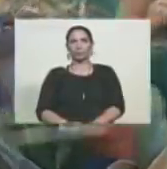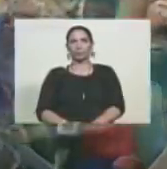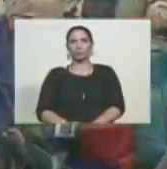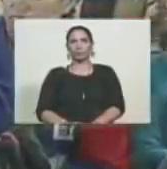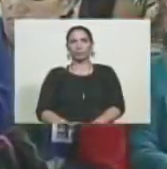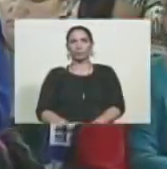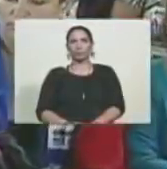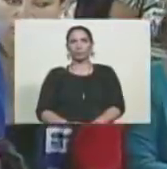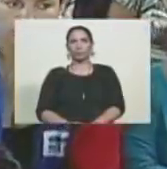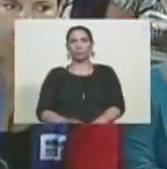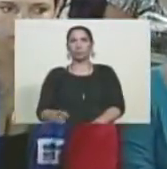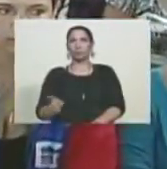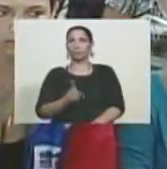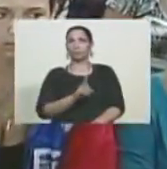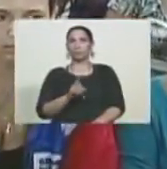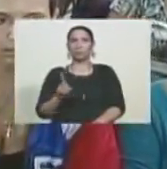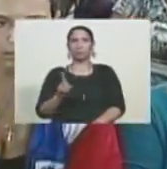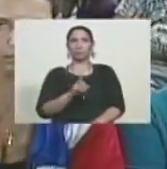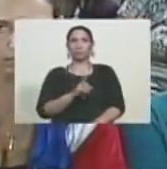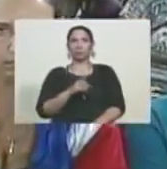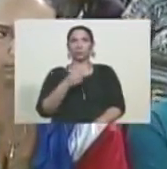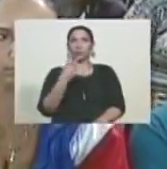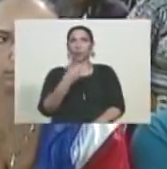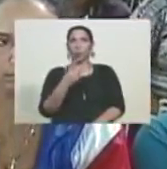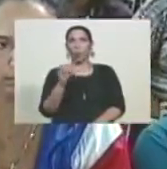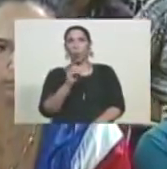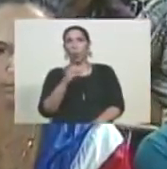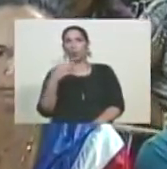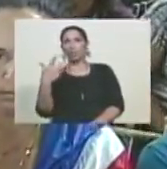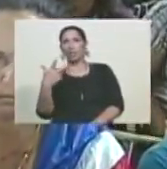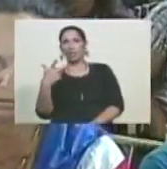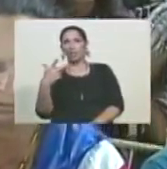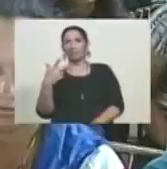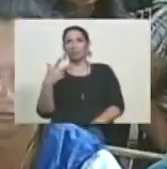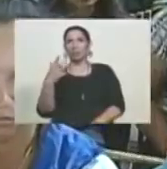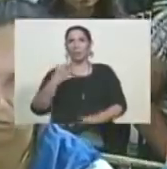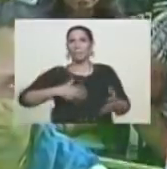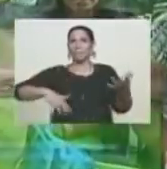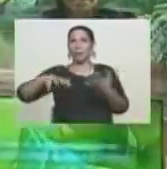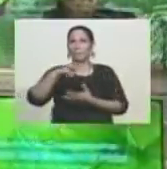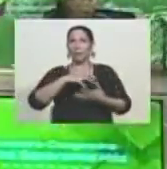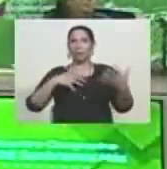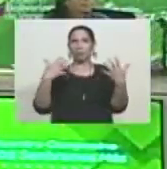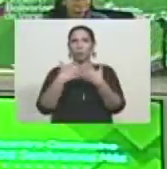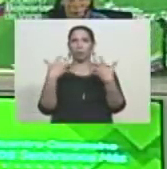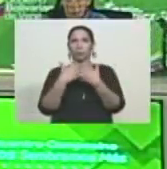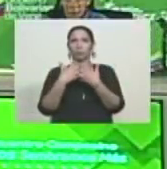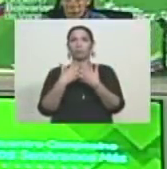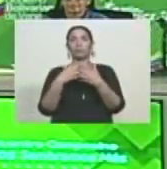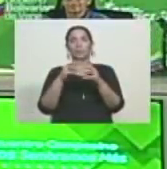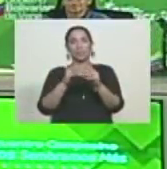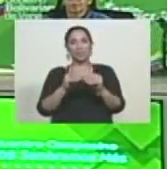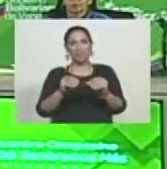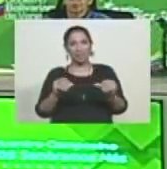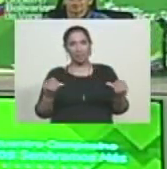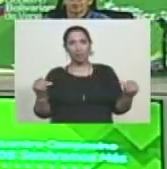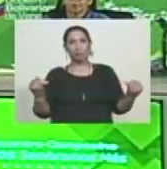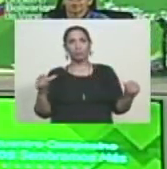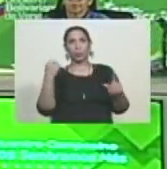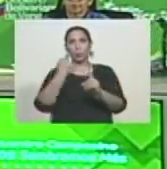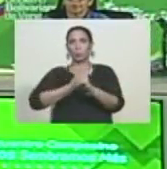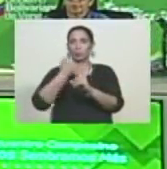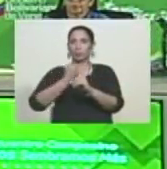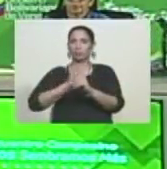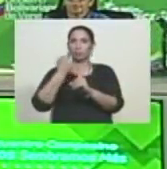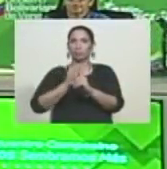Pero no ha pasado quizás de 2, 3, 4 confrontaciones. Pero la lucha de la tierra ha pasado por guerras,